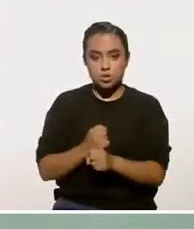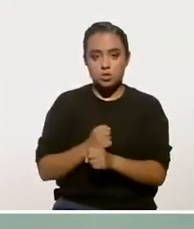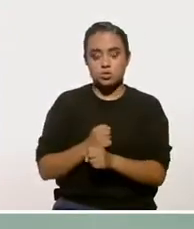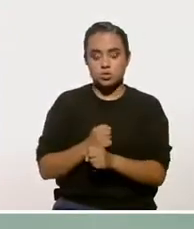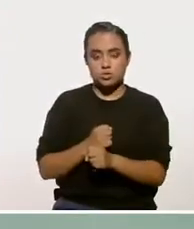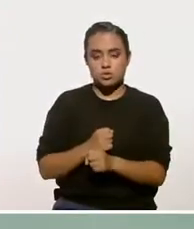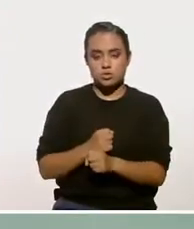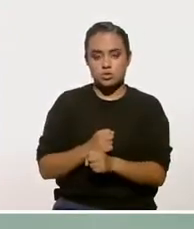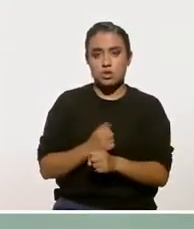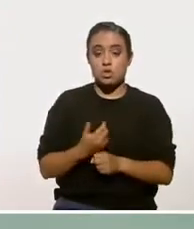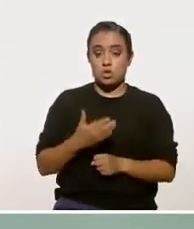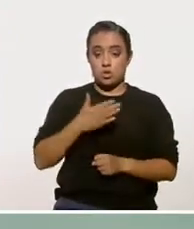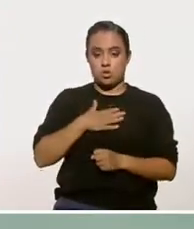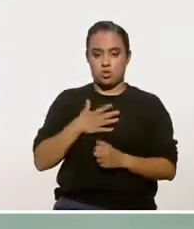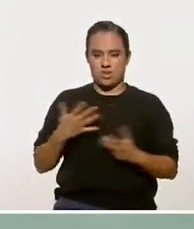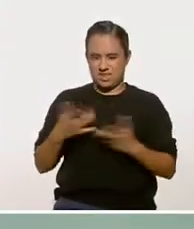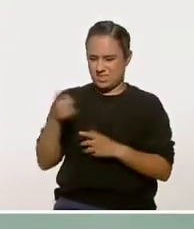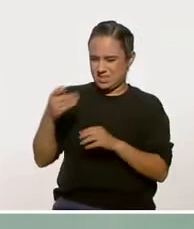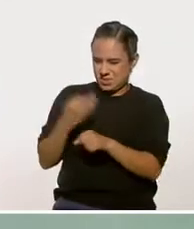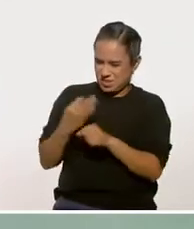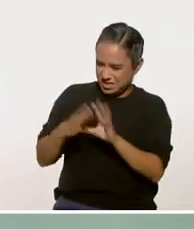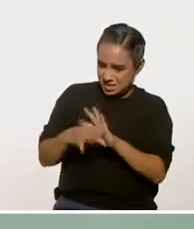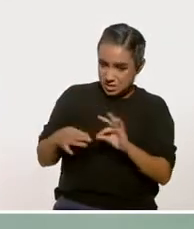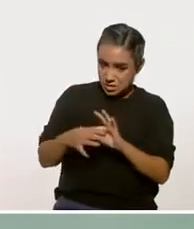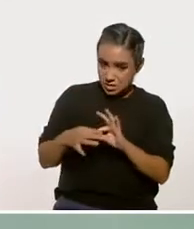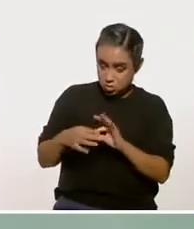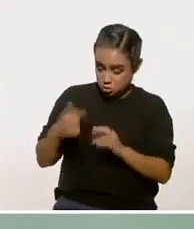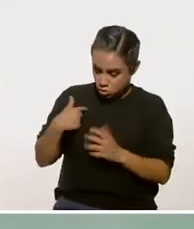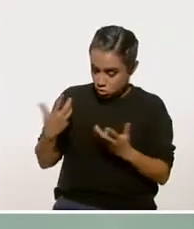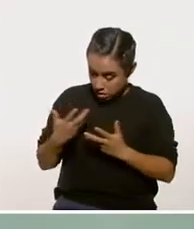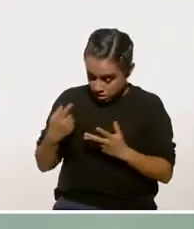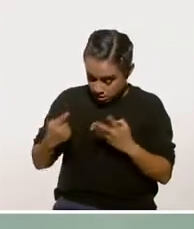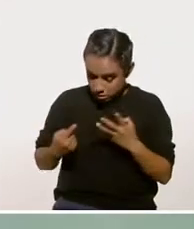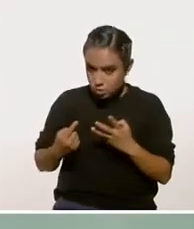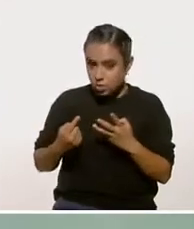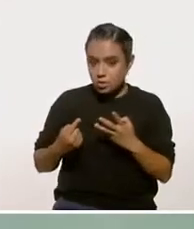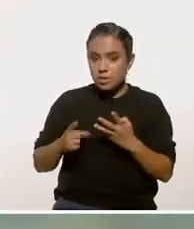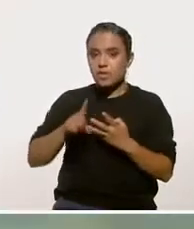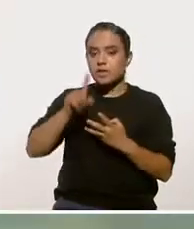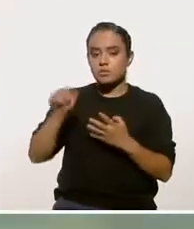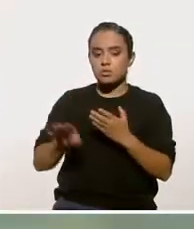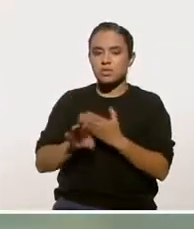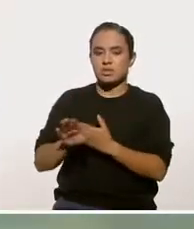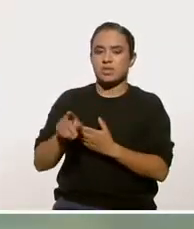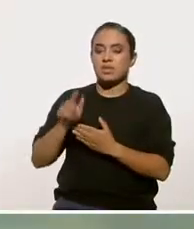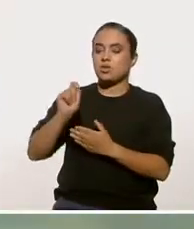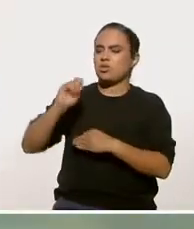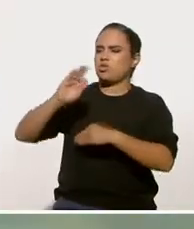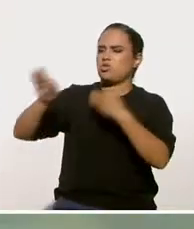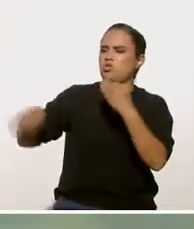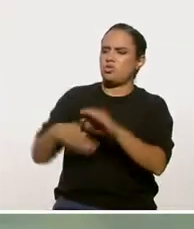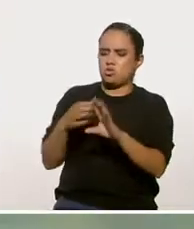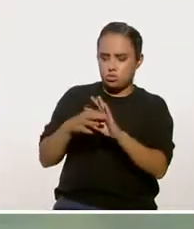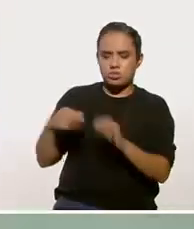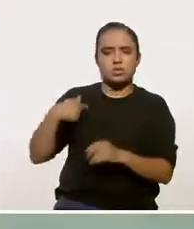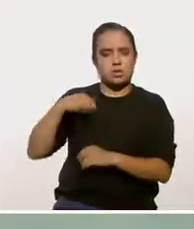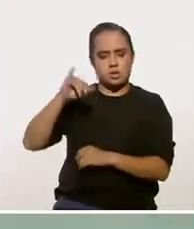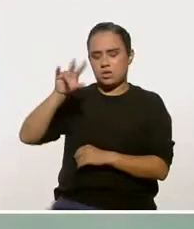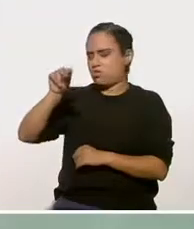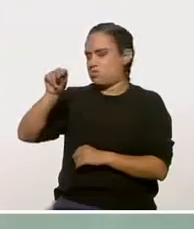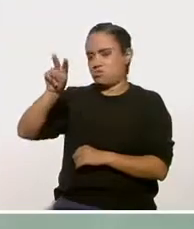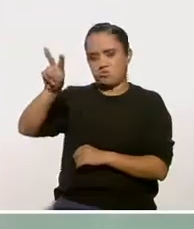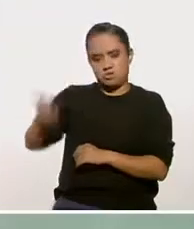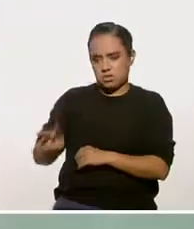evitar, o sea, cuando yo hago todo esto que tú nos estás diciendo, entonces yo sí puedo evitar eso que dice todo el mundo y que yo estoy completamente en